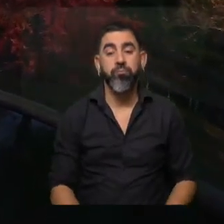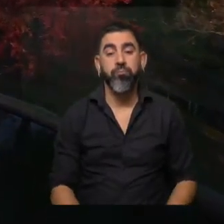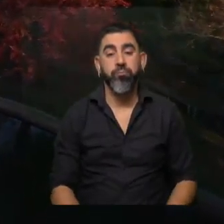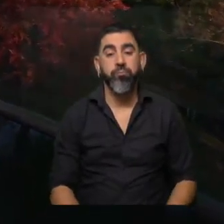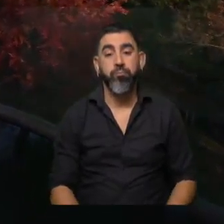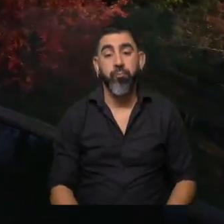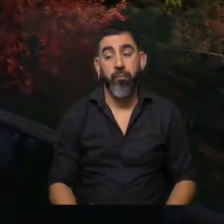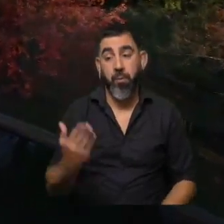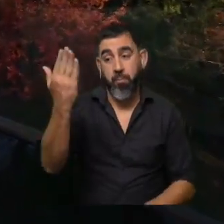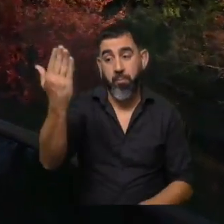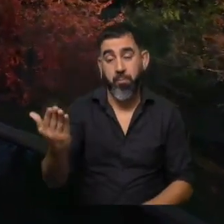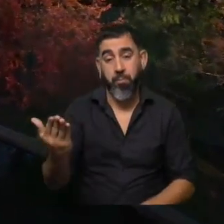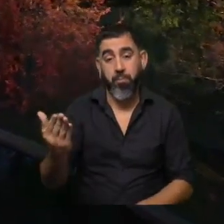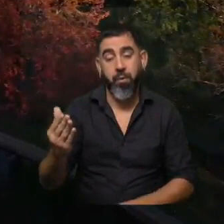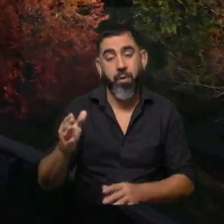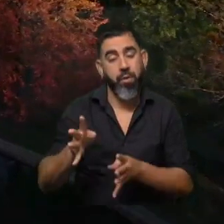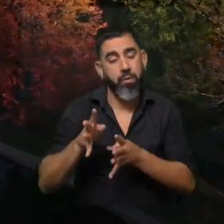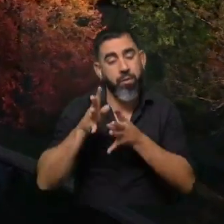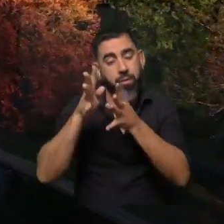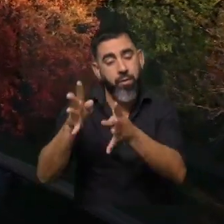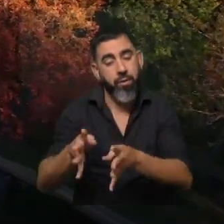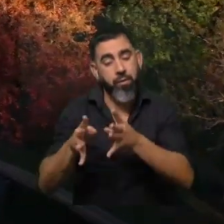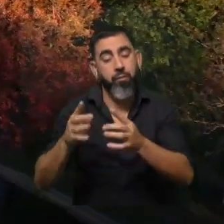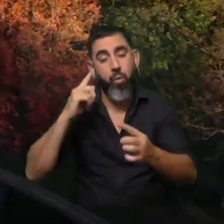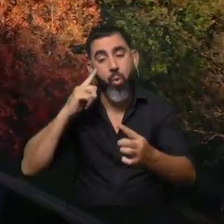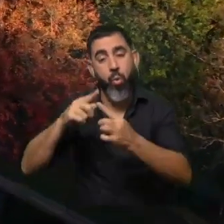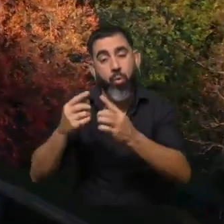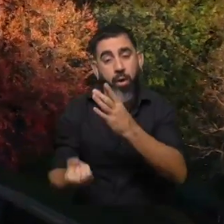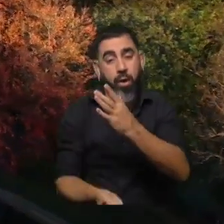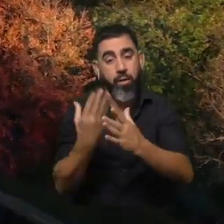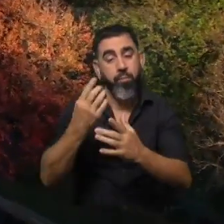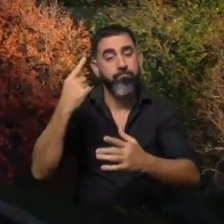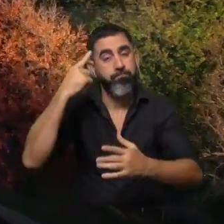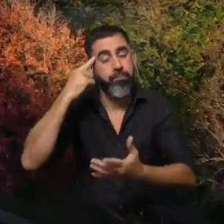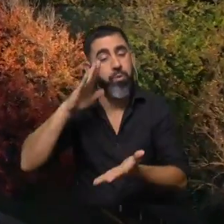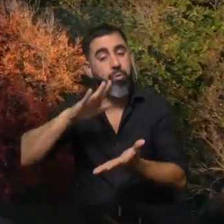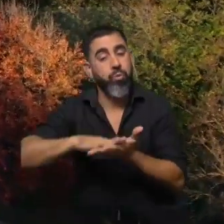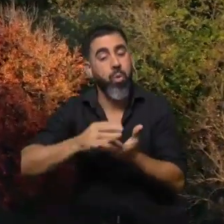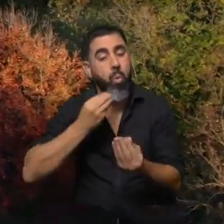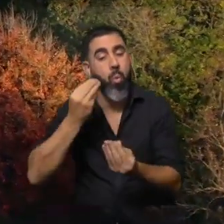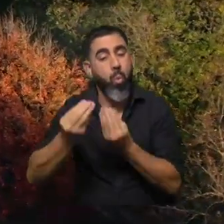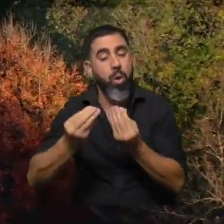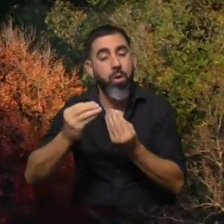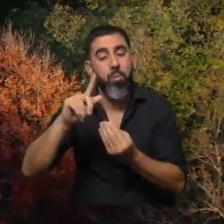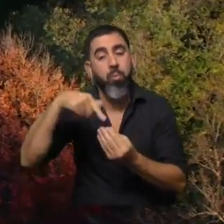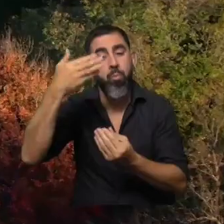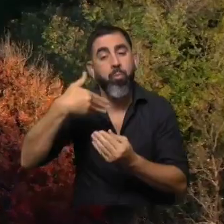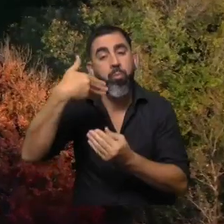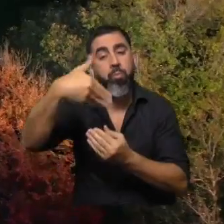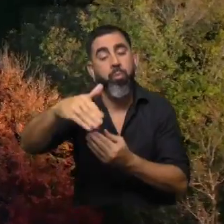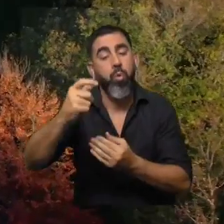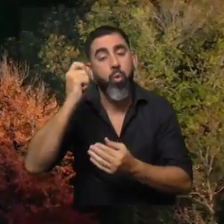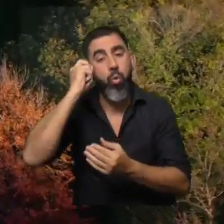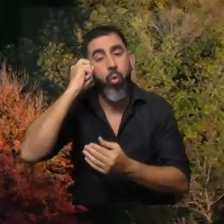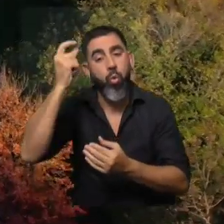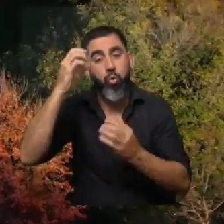Mientras Ignacio se pone a sí mismo nuevos desafíos y objetivos, también reflexiona sobre cuáles son las próximas fronteras en el